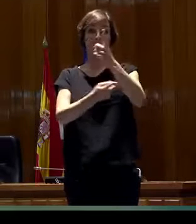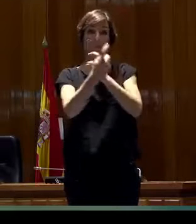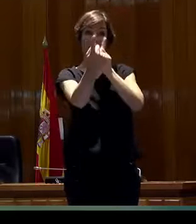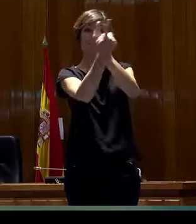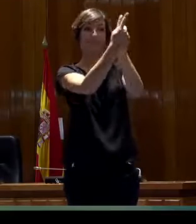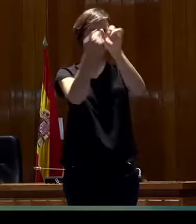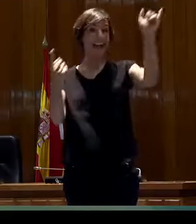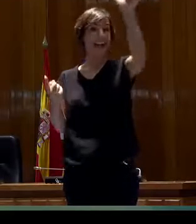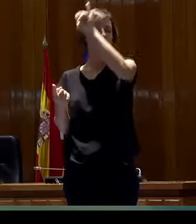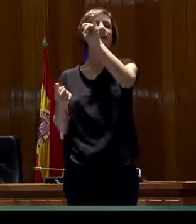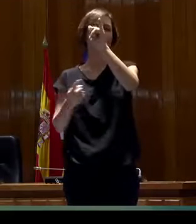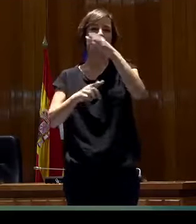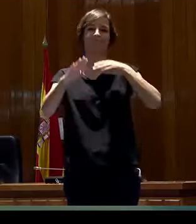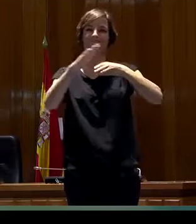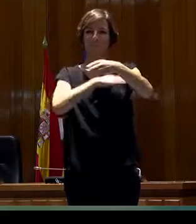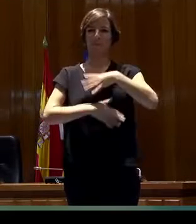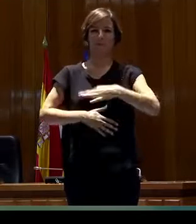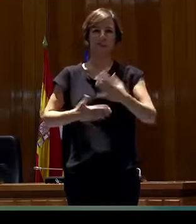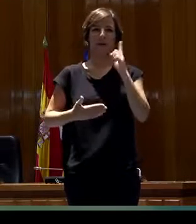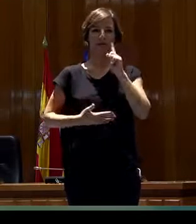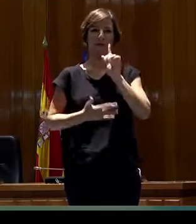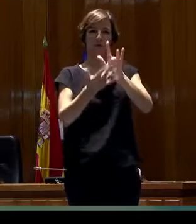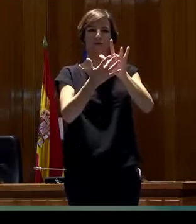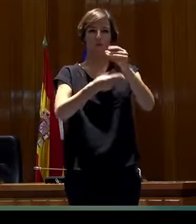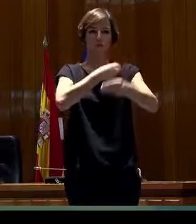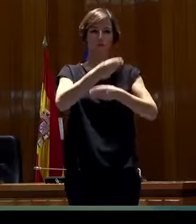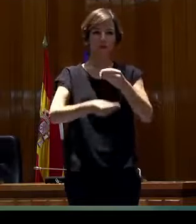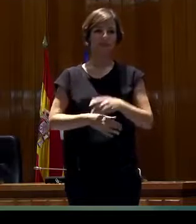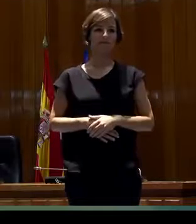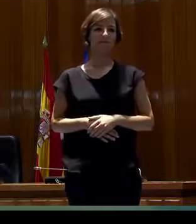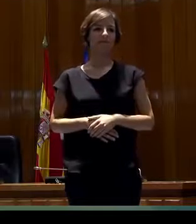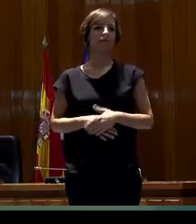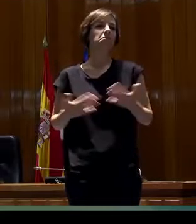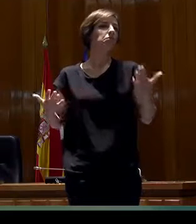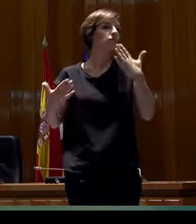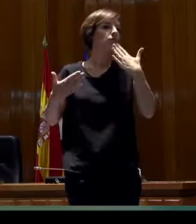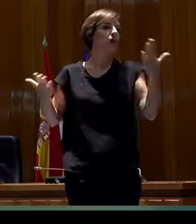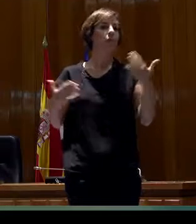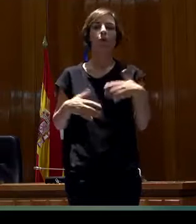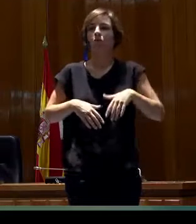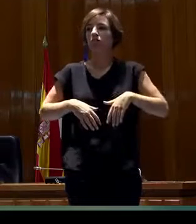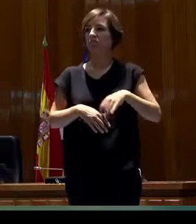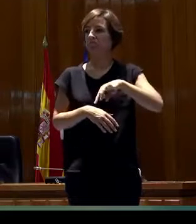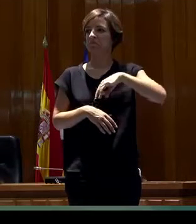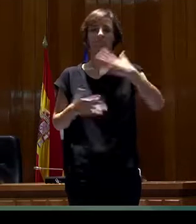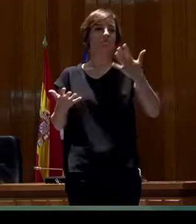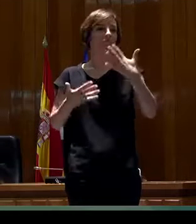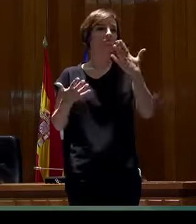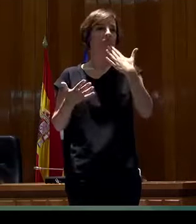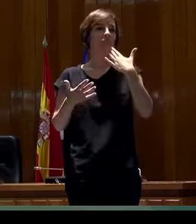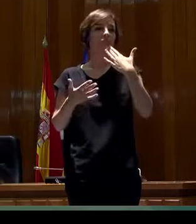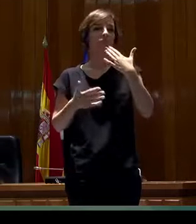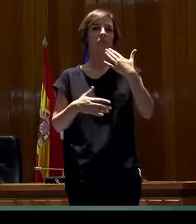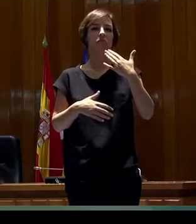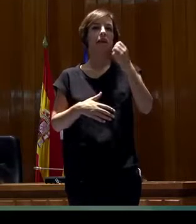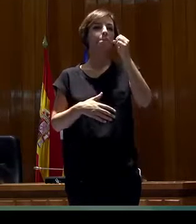favorecer esa accesibilidad de sus servicios. Bien a los call centers particulares, por ejemplo, pongamos el caso del